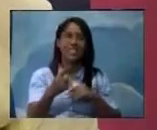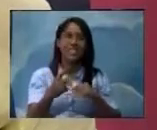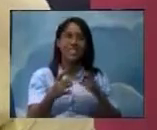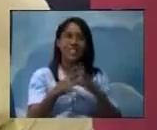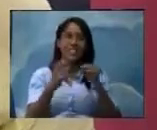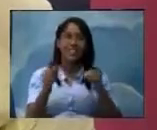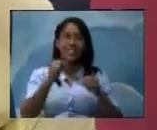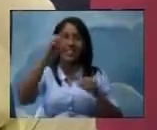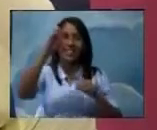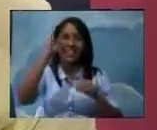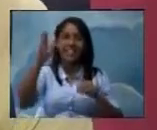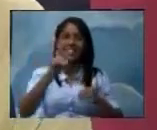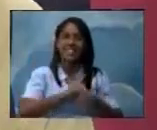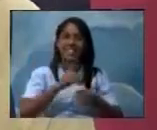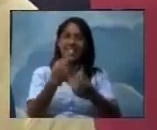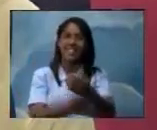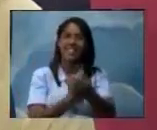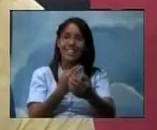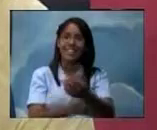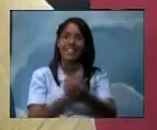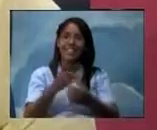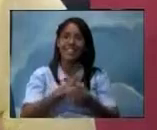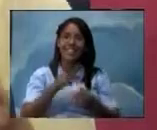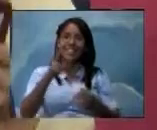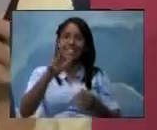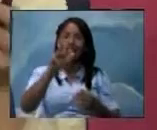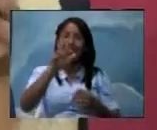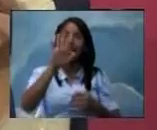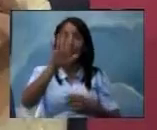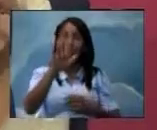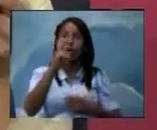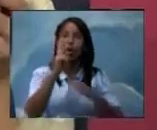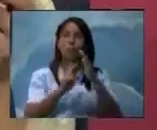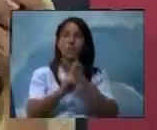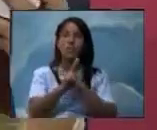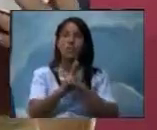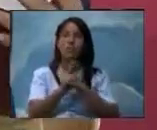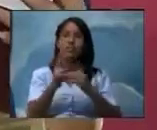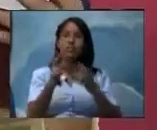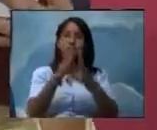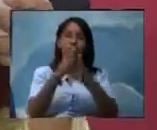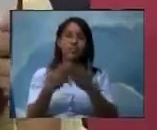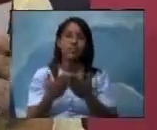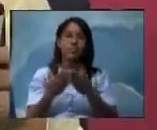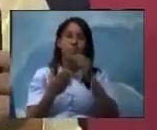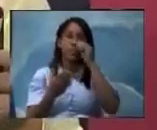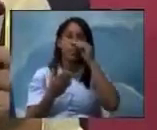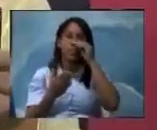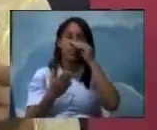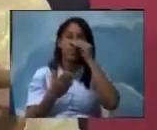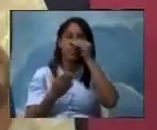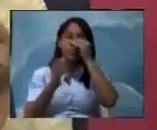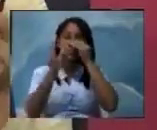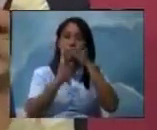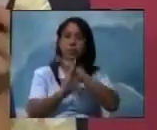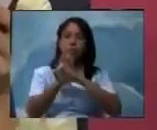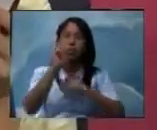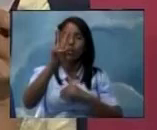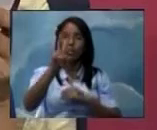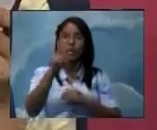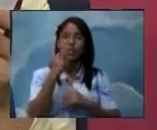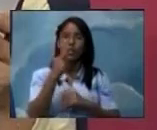Ve cómo uno depende de Dios y de los hermanos. 35. El del capítulo 2, ¿verdad?